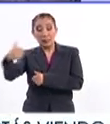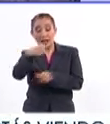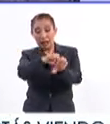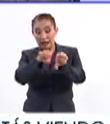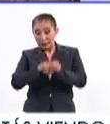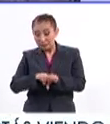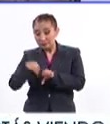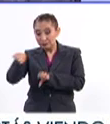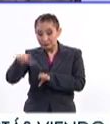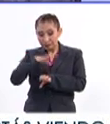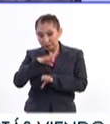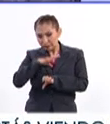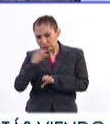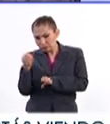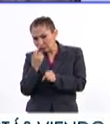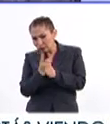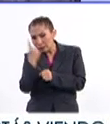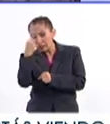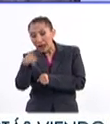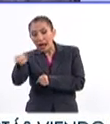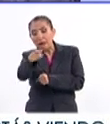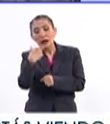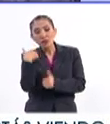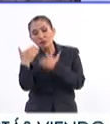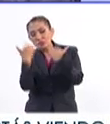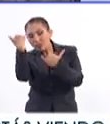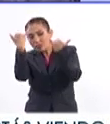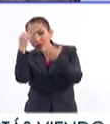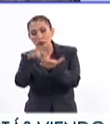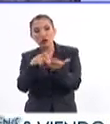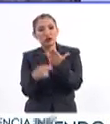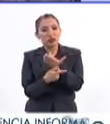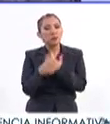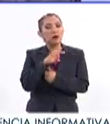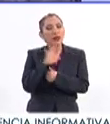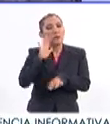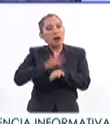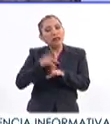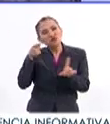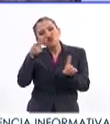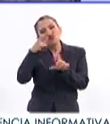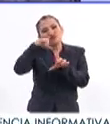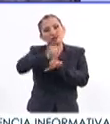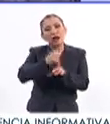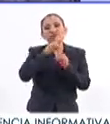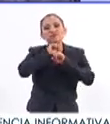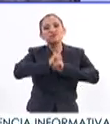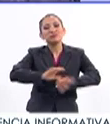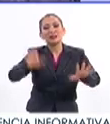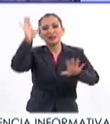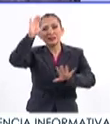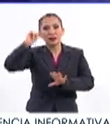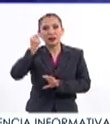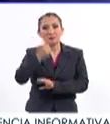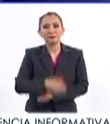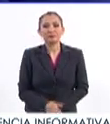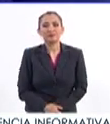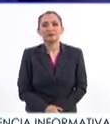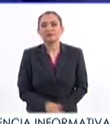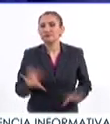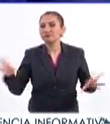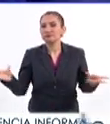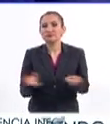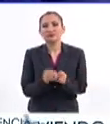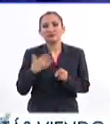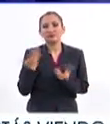equipo que tenemos ahí es una oportunidad para ellos para desarrollar proyectos y poder tener más alcance para difundir la ciencia y la tecnología. En